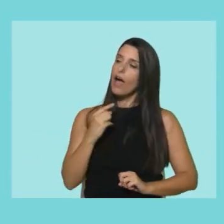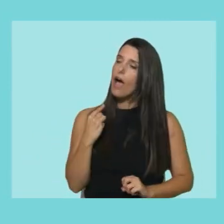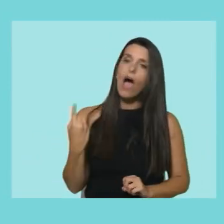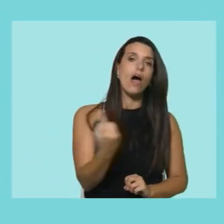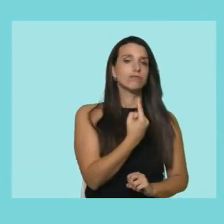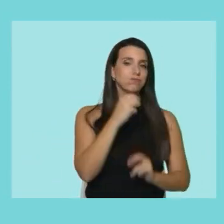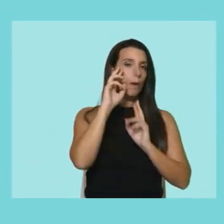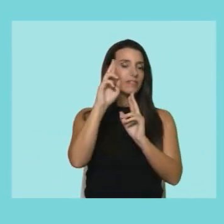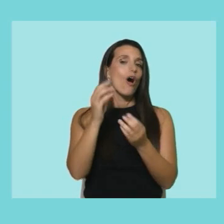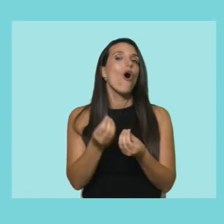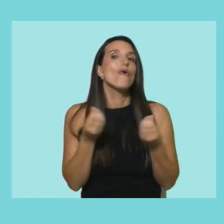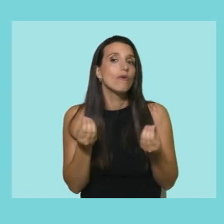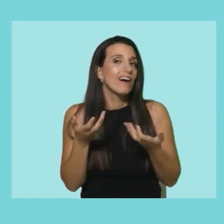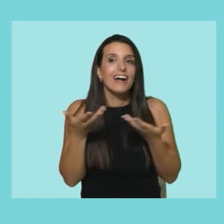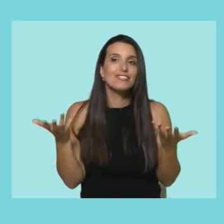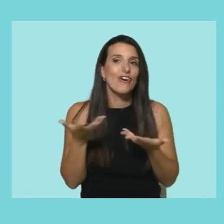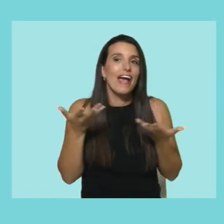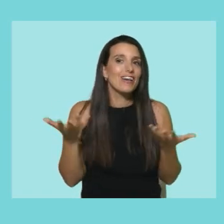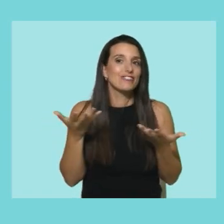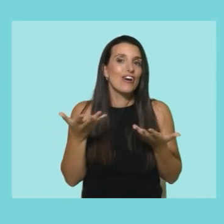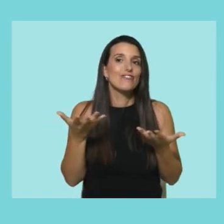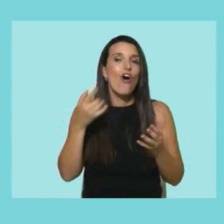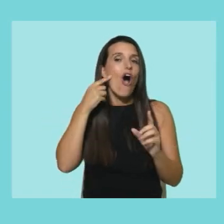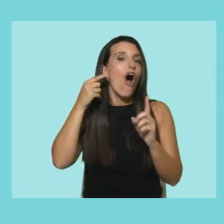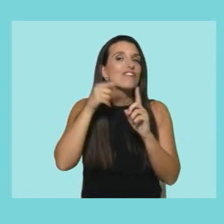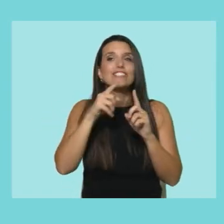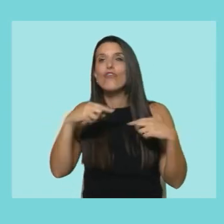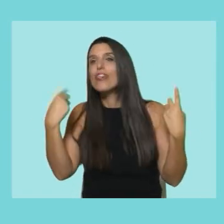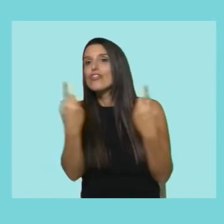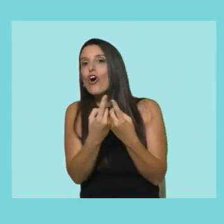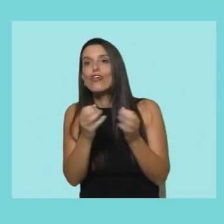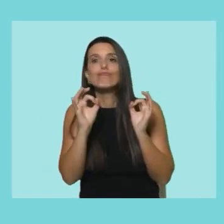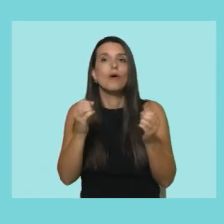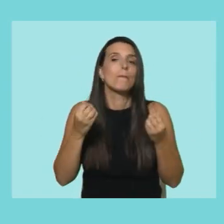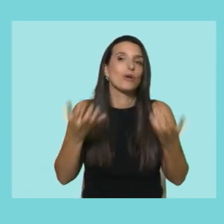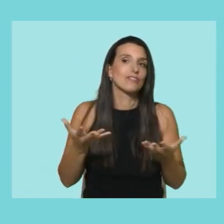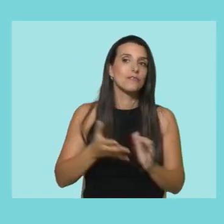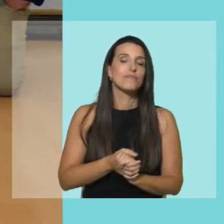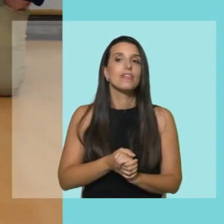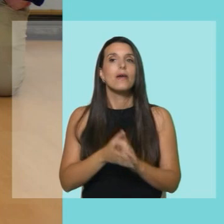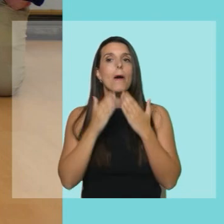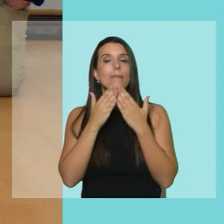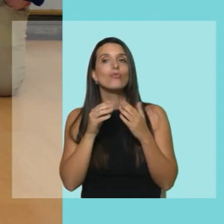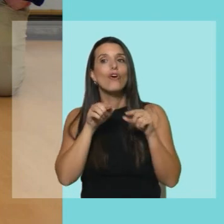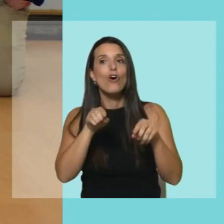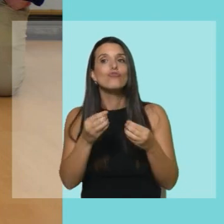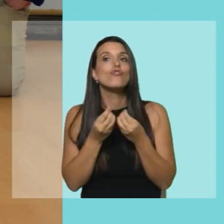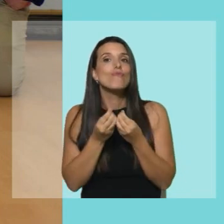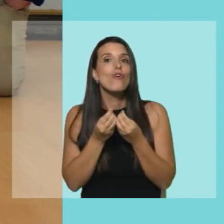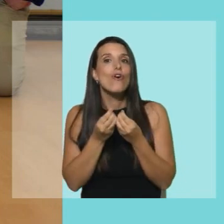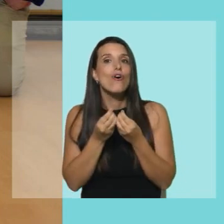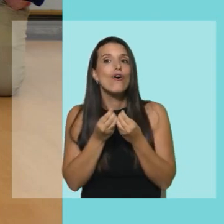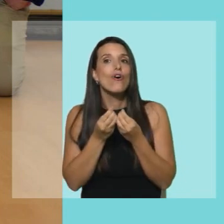ambas partes. Sí. Y es eso es en definitiva tener un objetivo en común y por eso. Luis, ¿cómo fue para vos